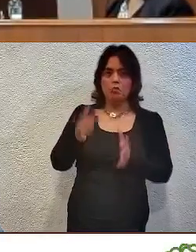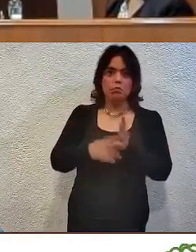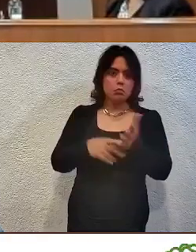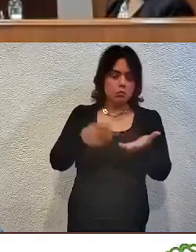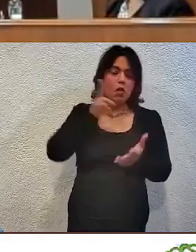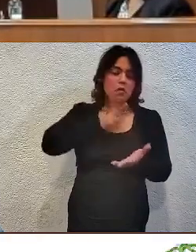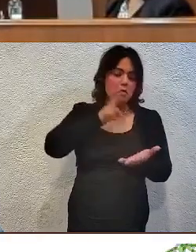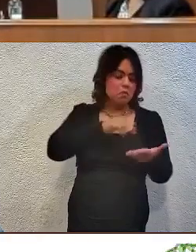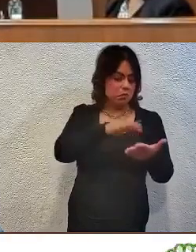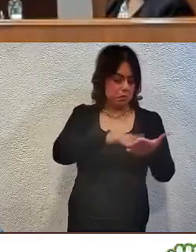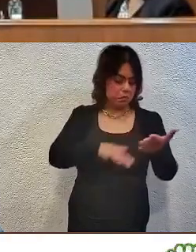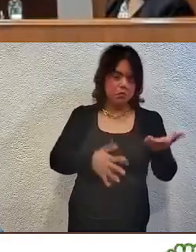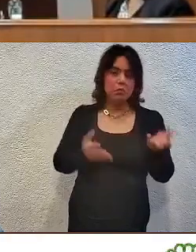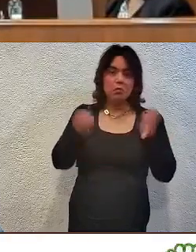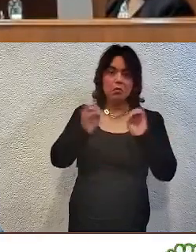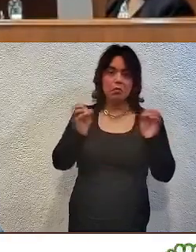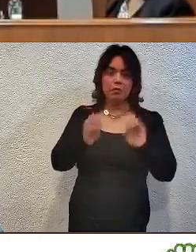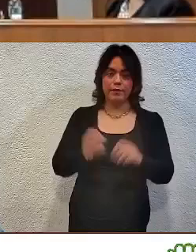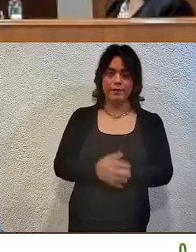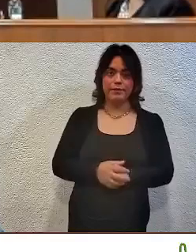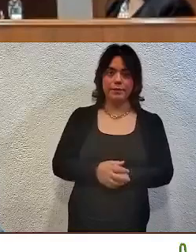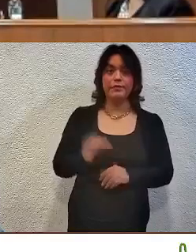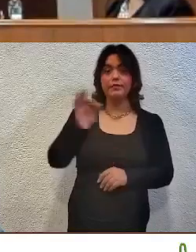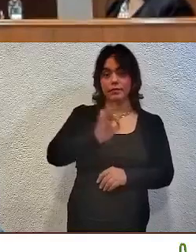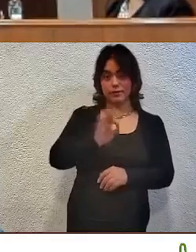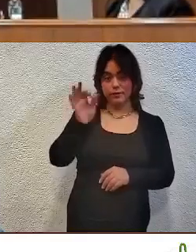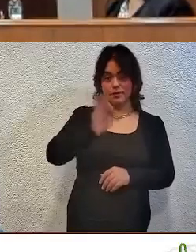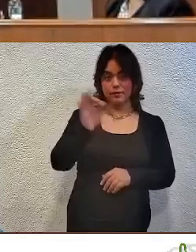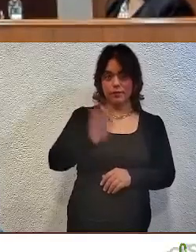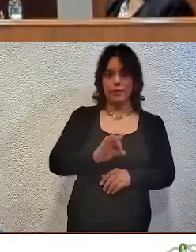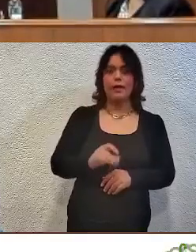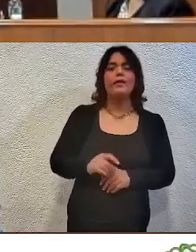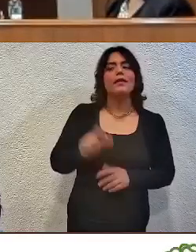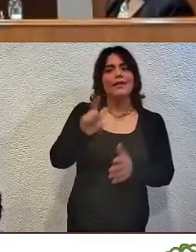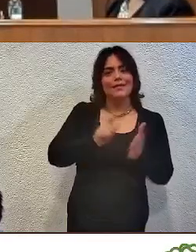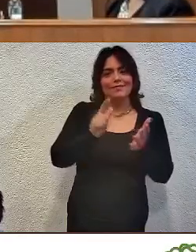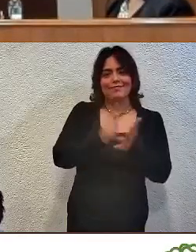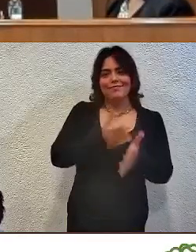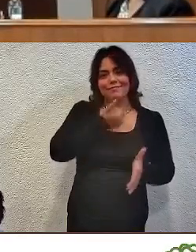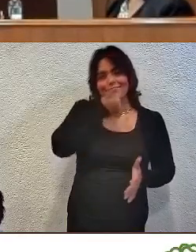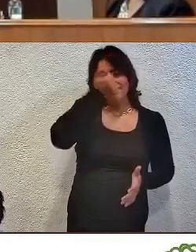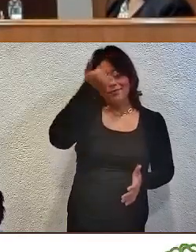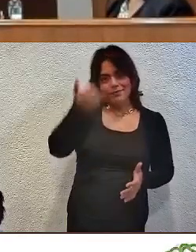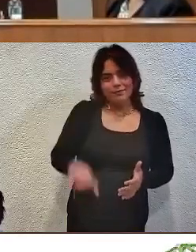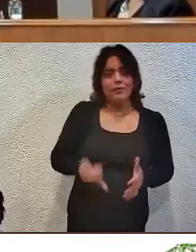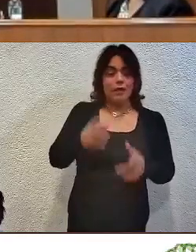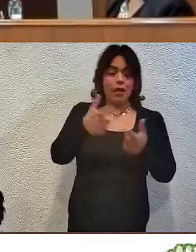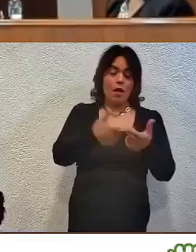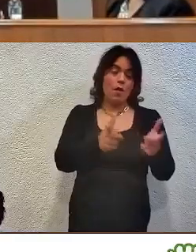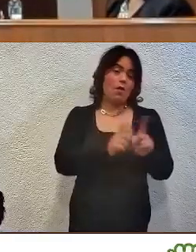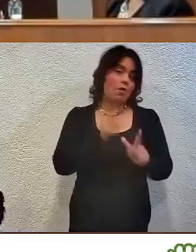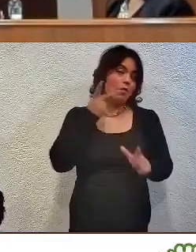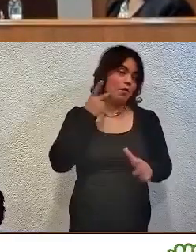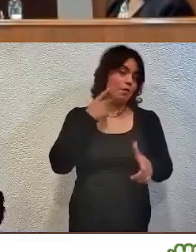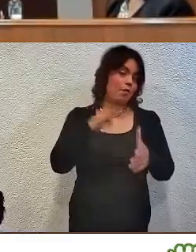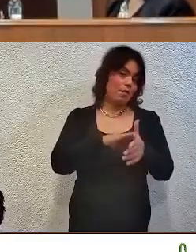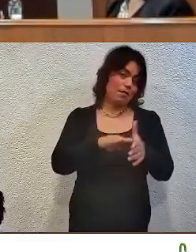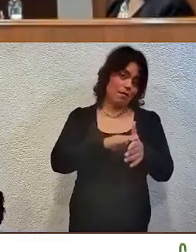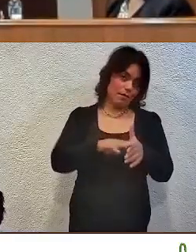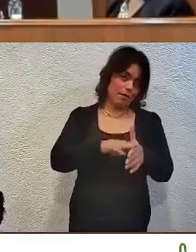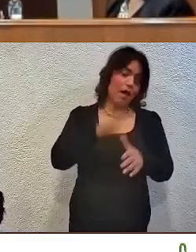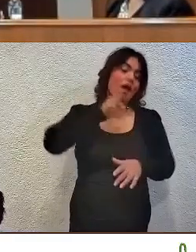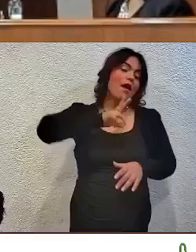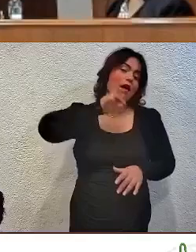declaran infundados, se examinarán los conceptos de violación presentados por Morena en su recurso de apelación 007 de este año,